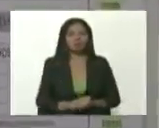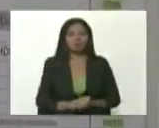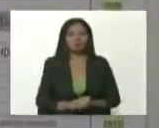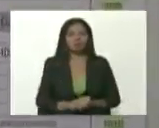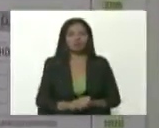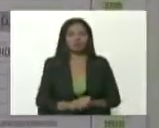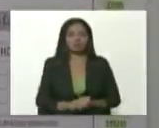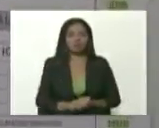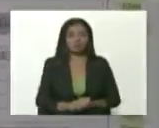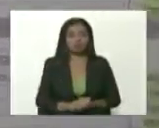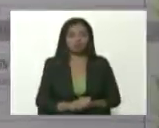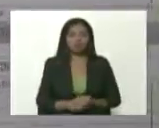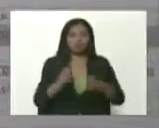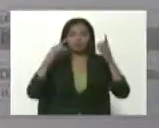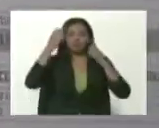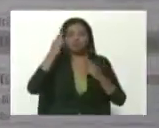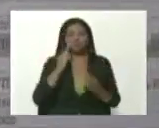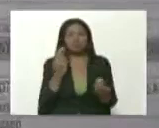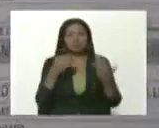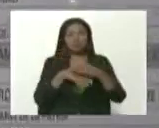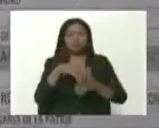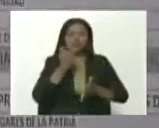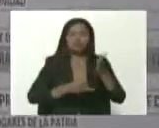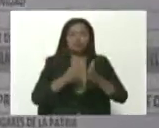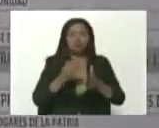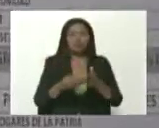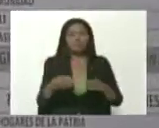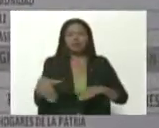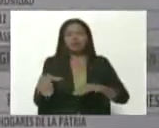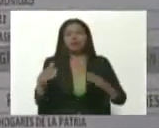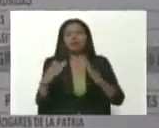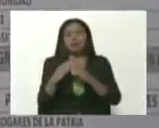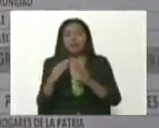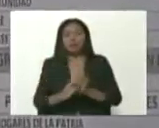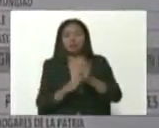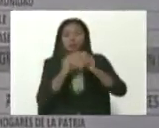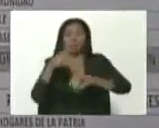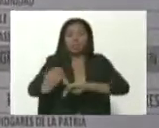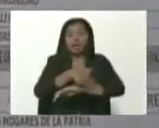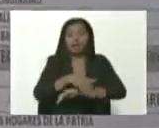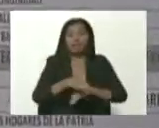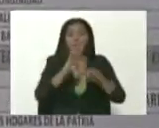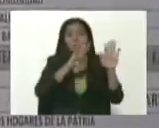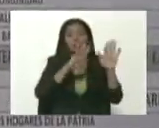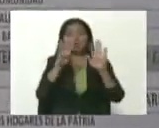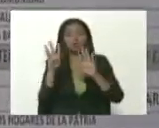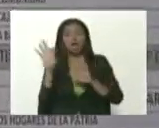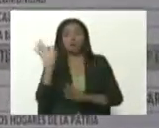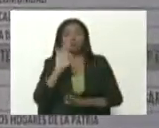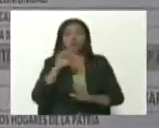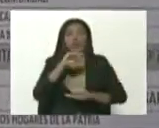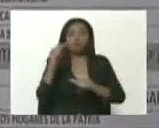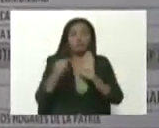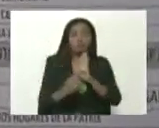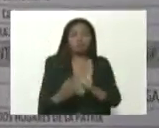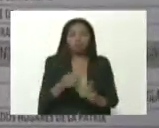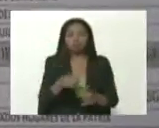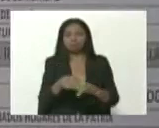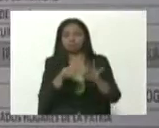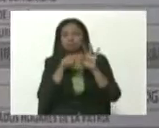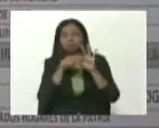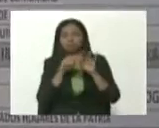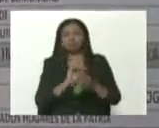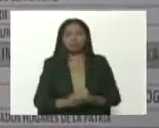De las VC, comunidades registradas y jefes de calle, camarada presidente, tenemos el 99% ya conquistados, son